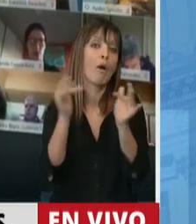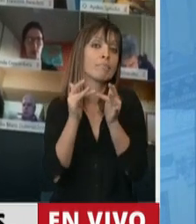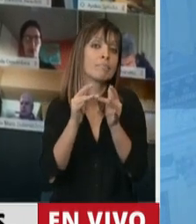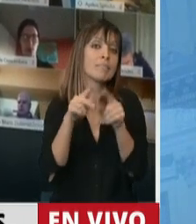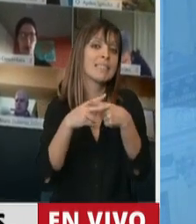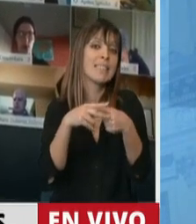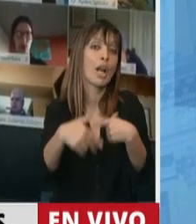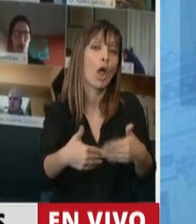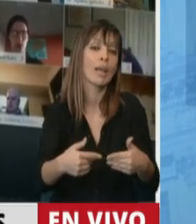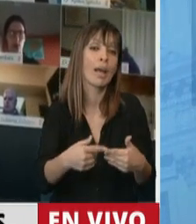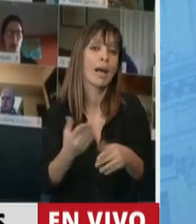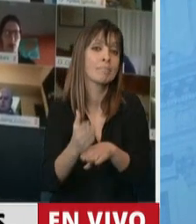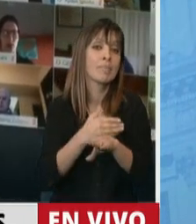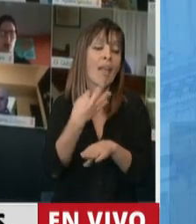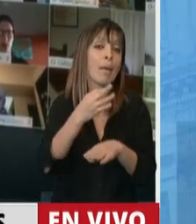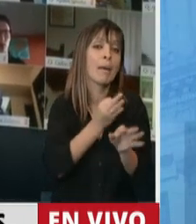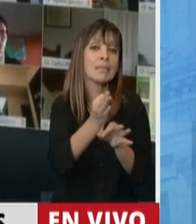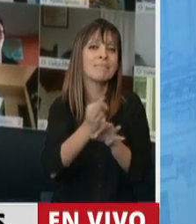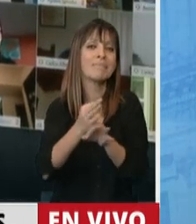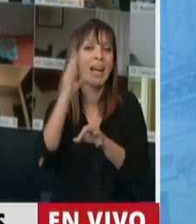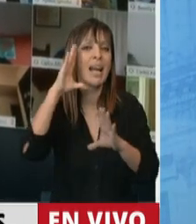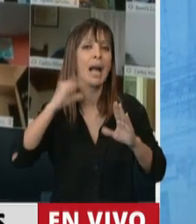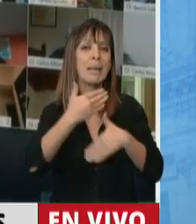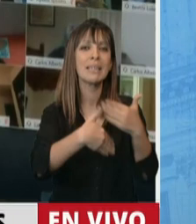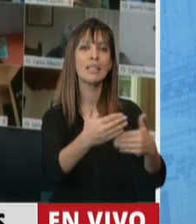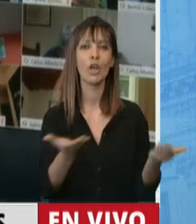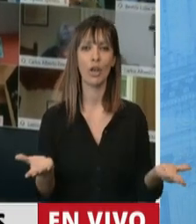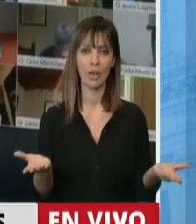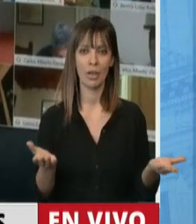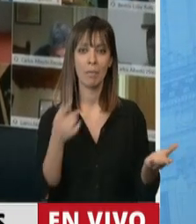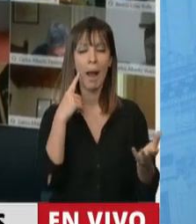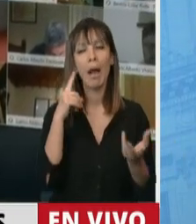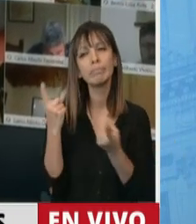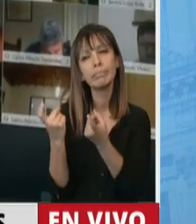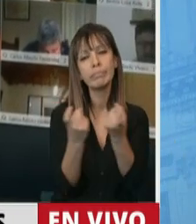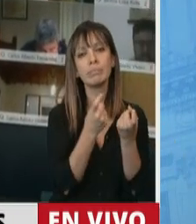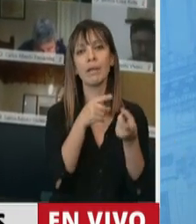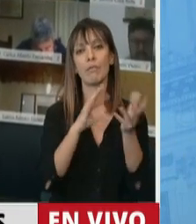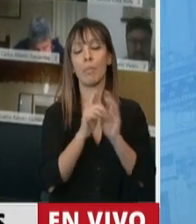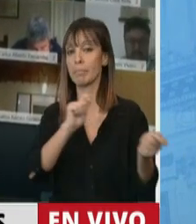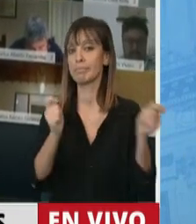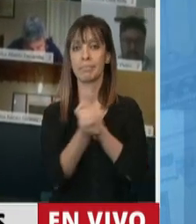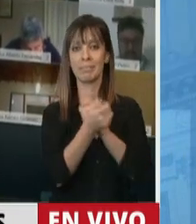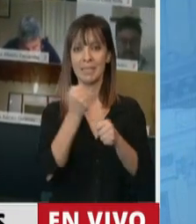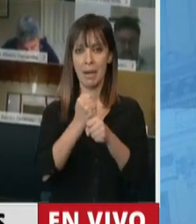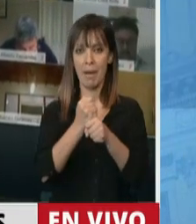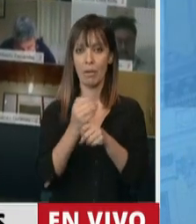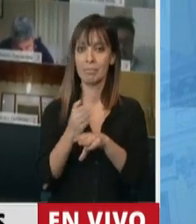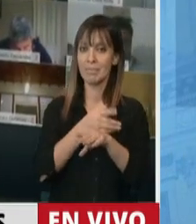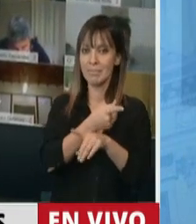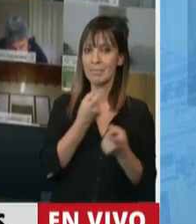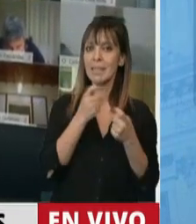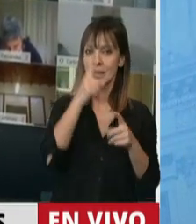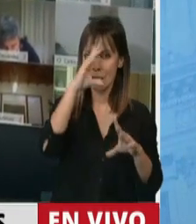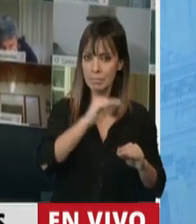trabajadores requieren de capacitación y nuestras trabajadoras para poder desarrollar ese tipo de tarea. Por eso nosotros hemos presentado